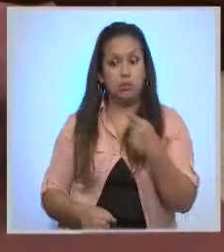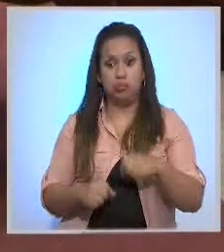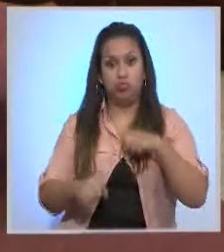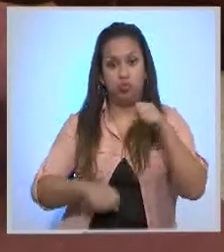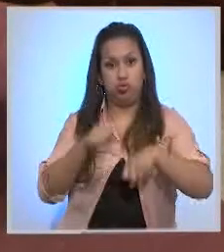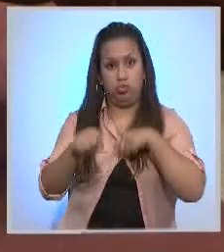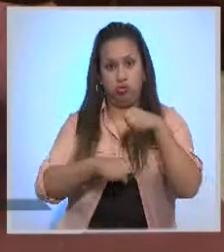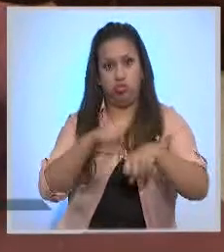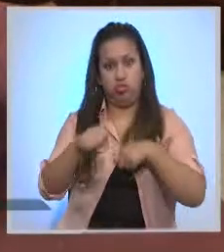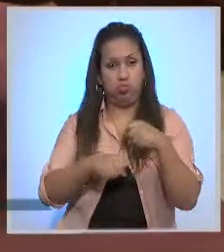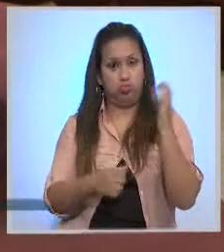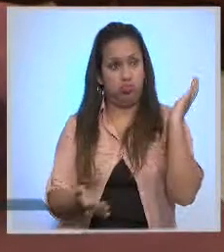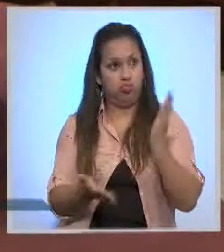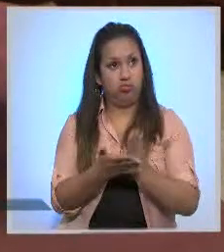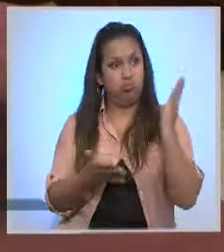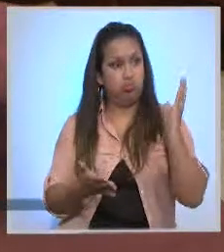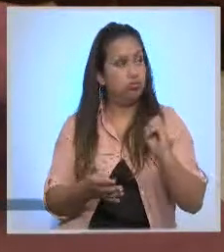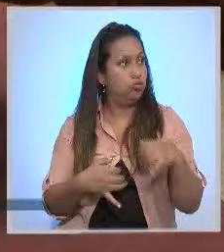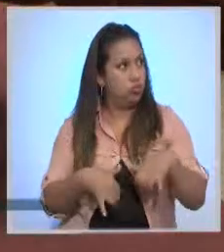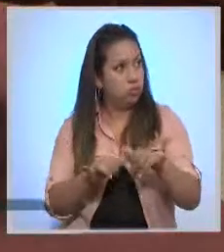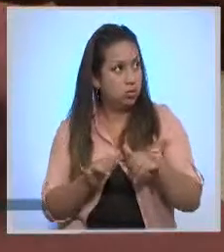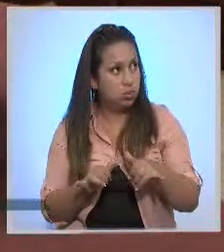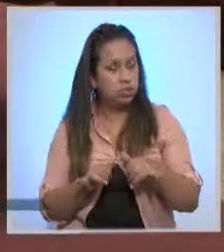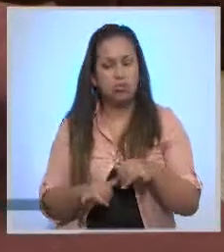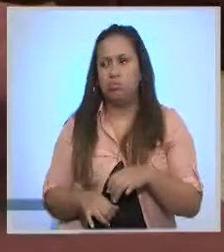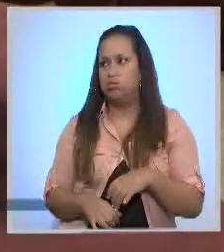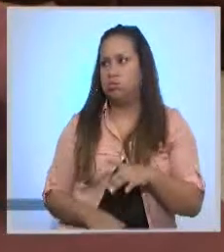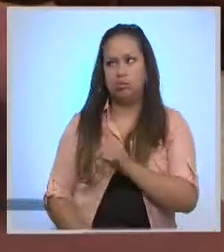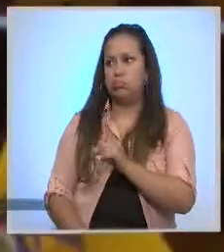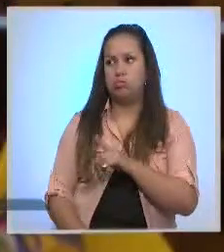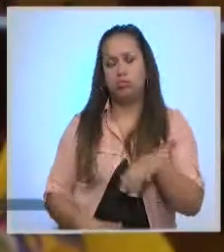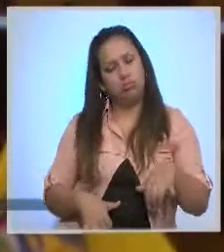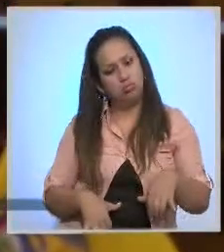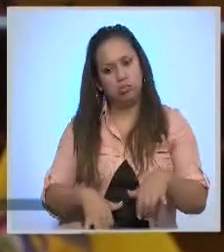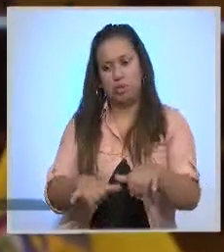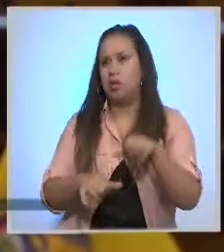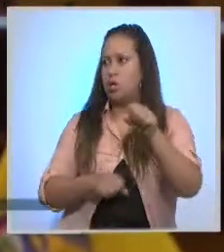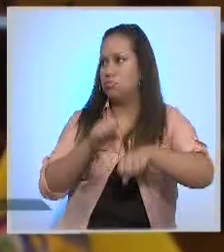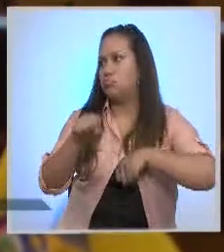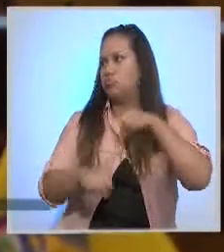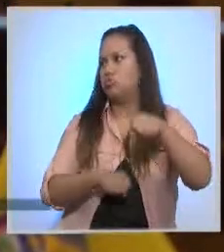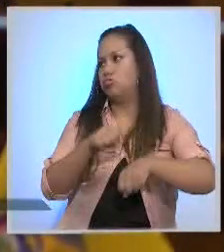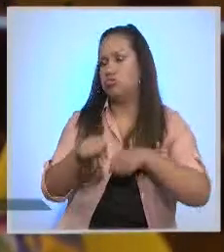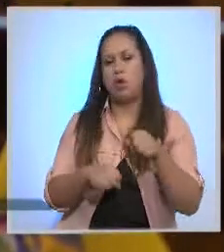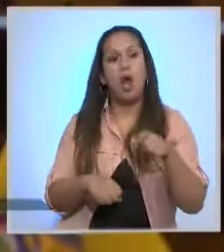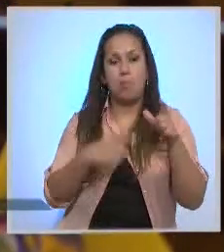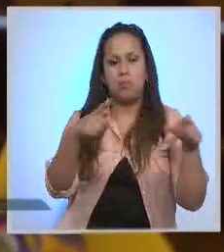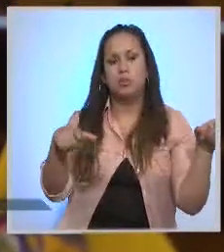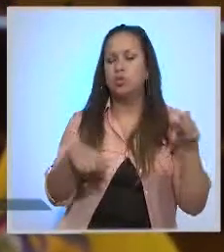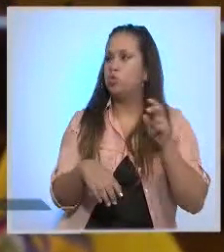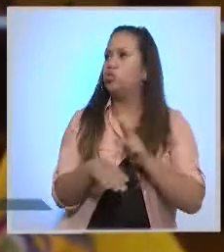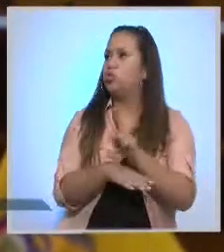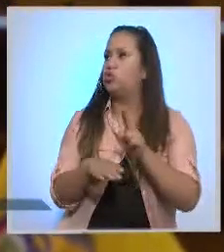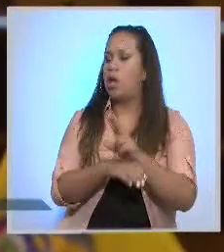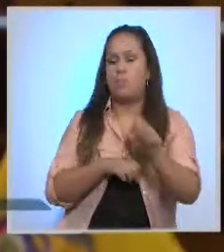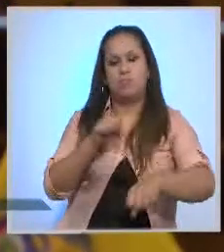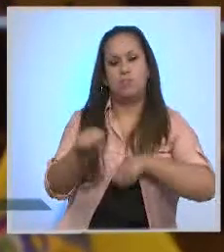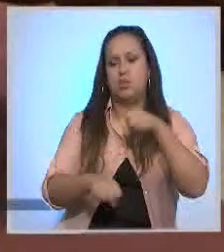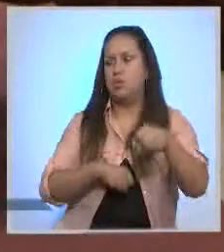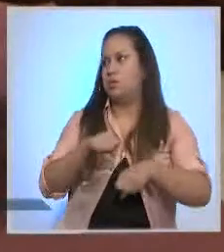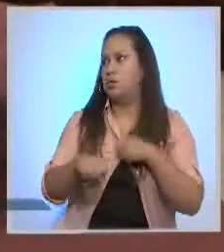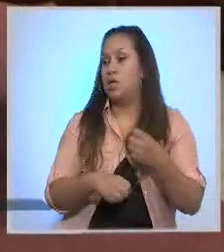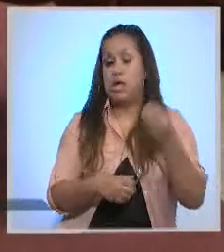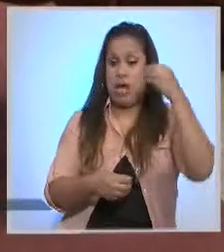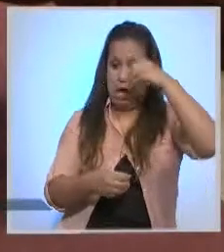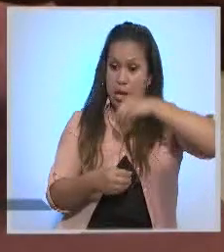se suspendió el absoluto al contrario hay que prevalecer esto para que la gente se mantiene el ciclo pase y el uso en el